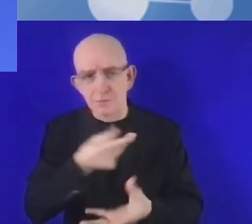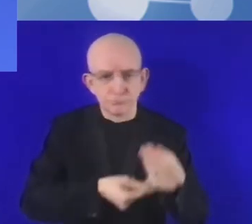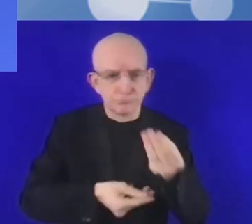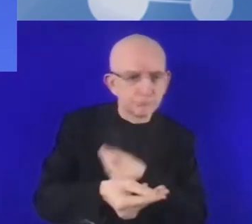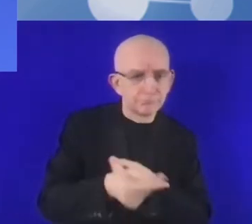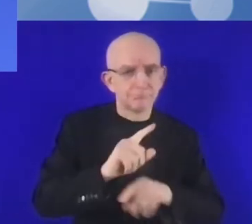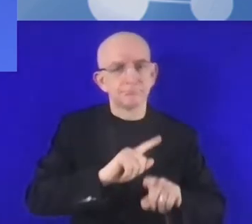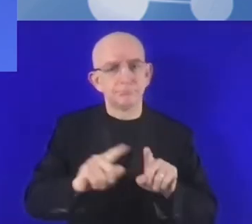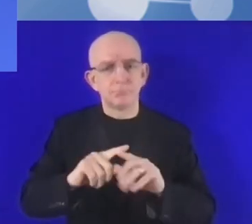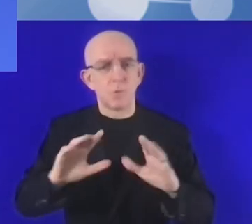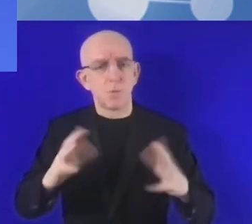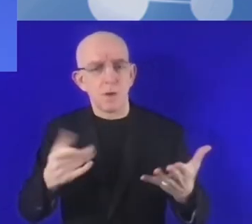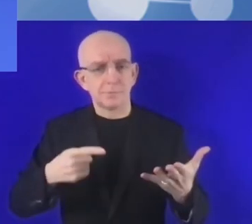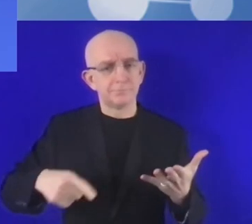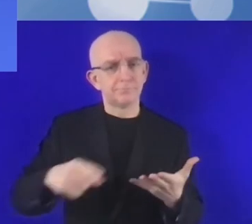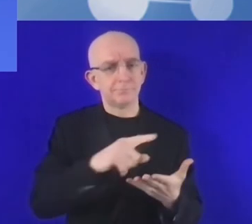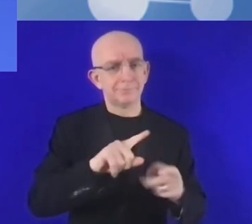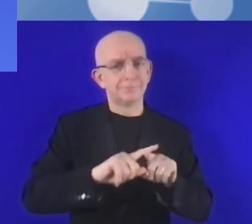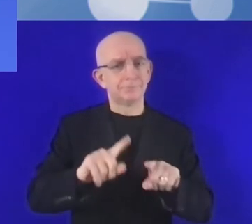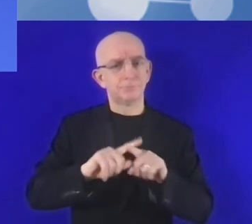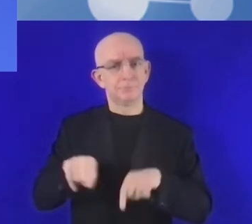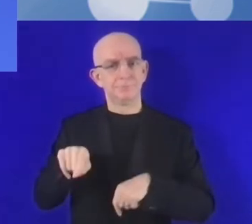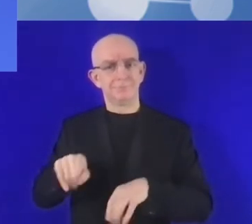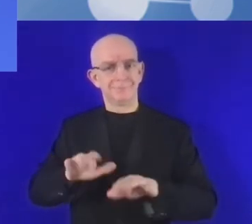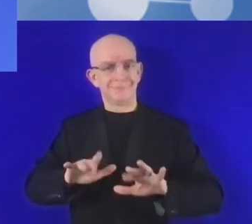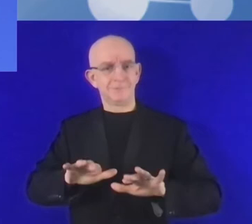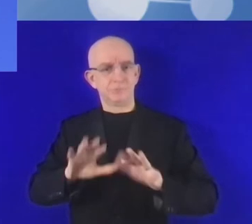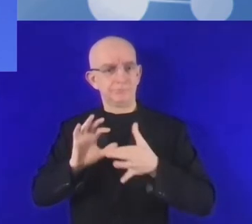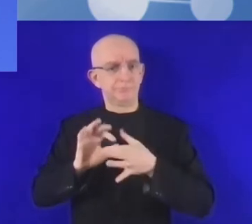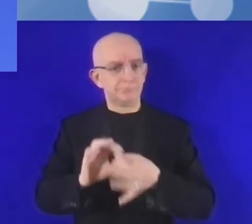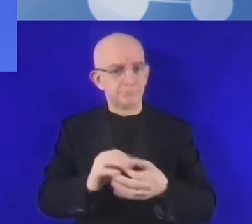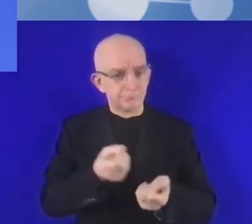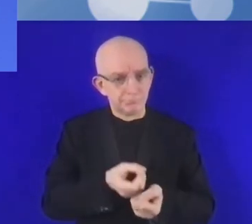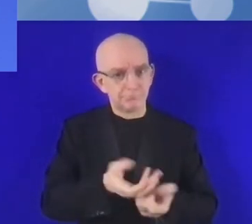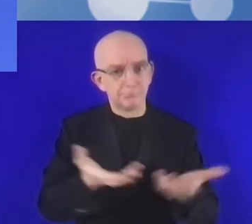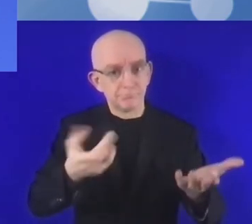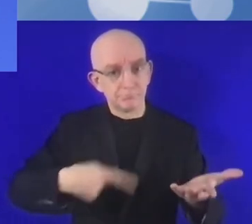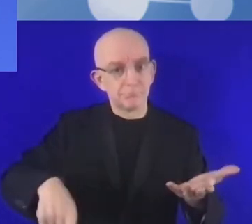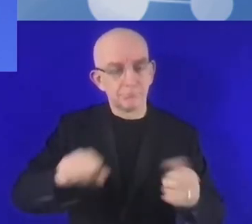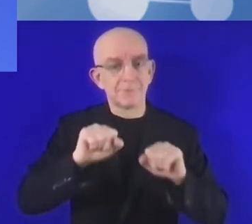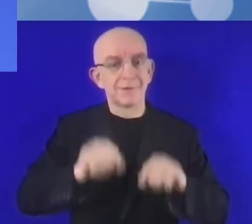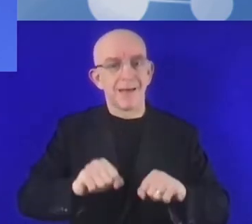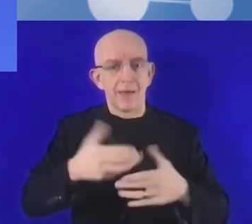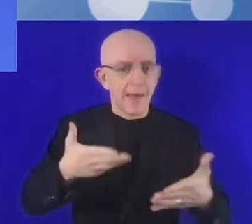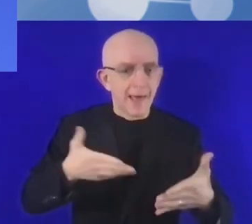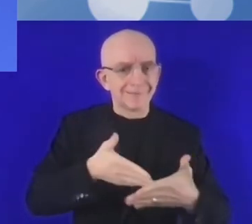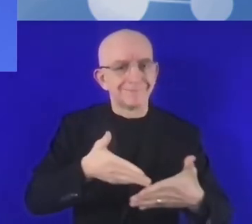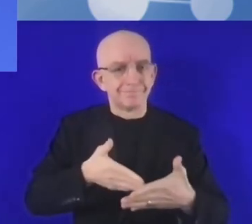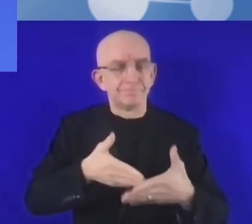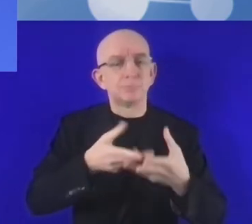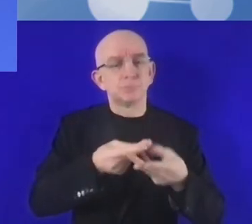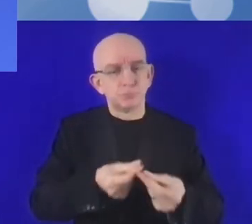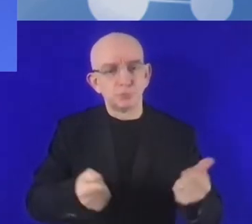trabajando. Estoy seguro de que tendremos un intercambio de experiencias muy fructífero, muy